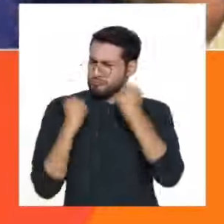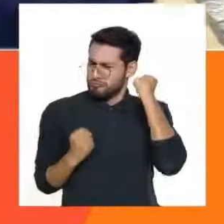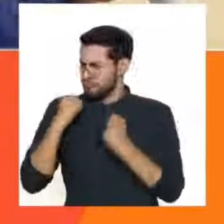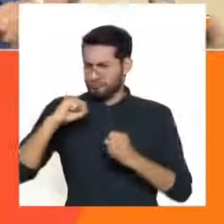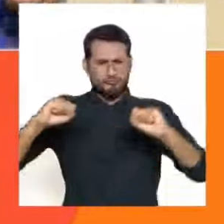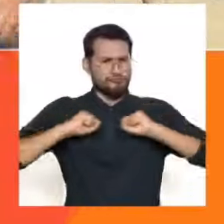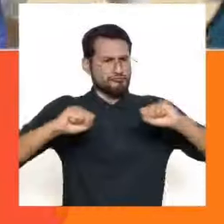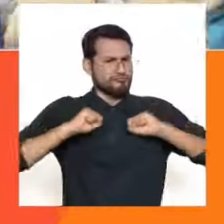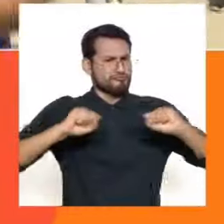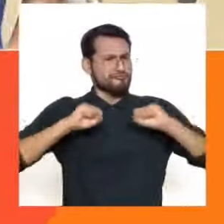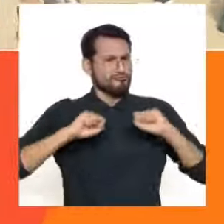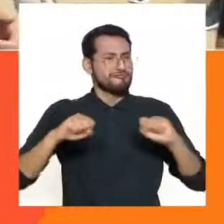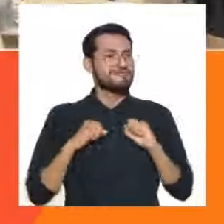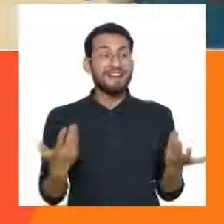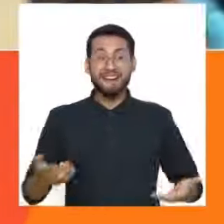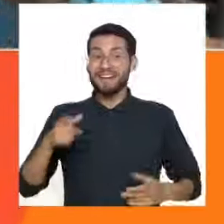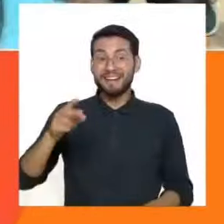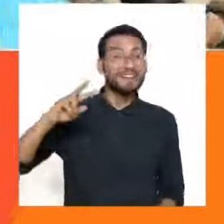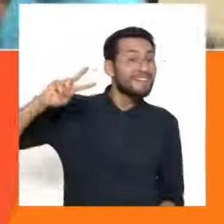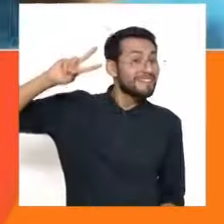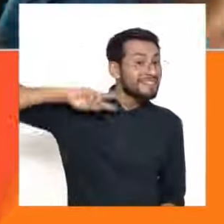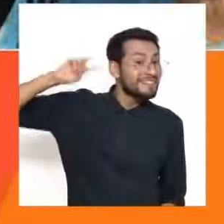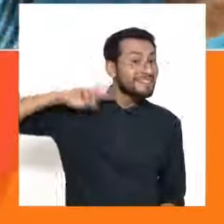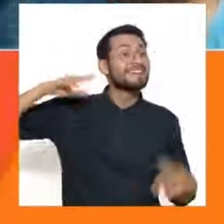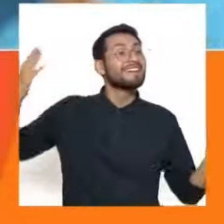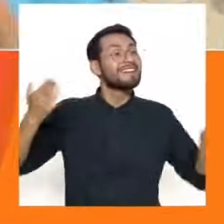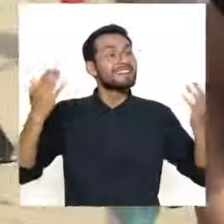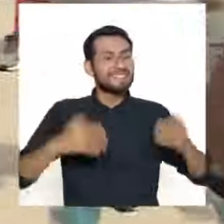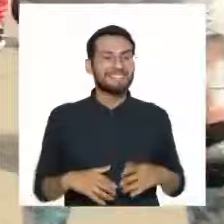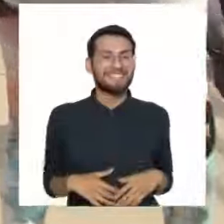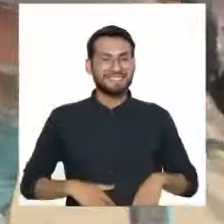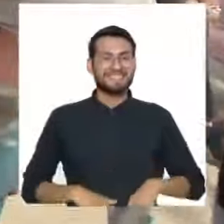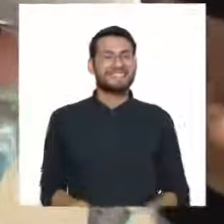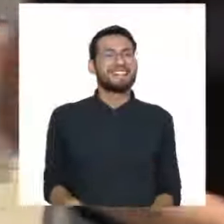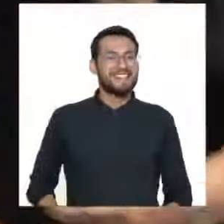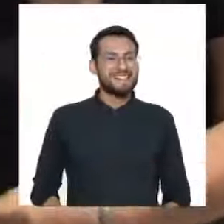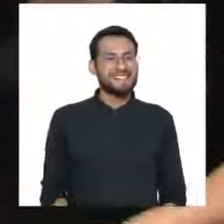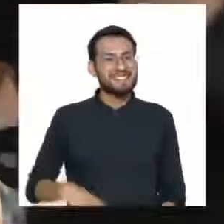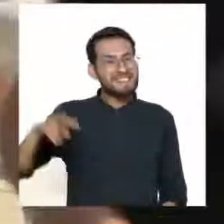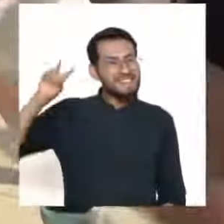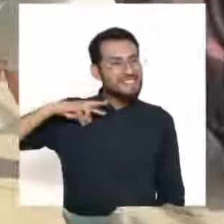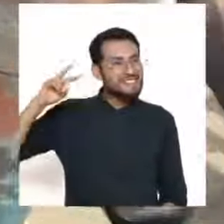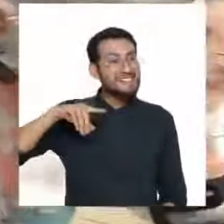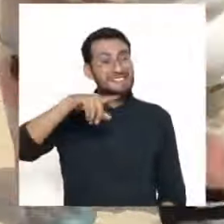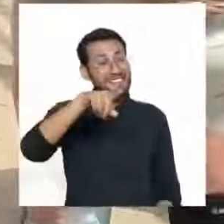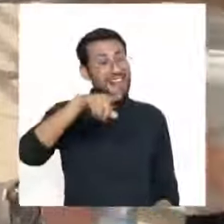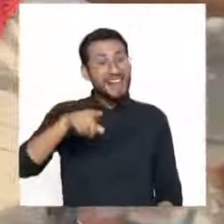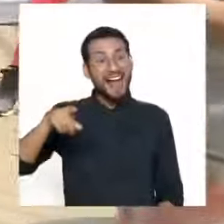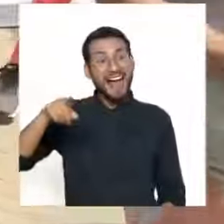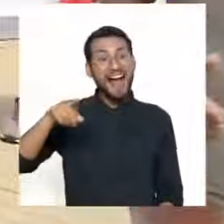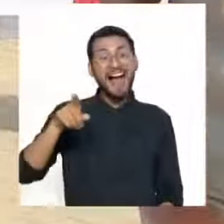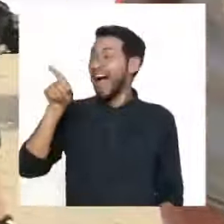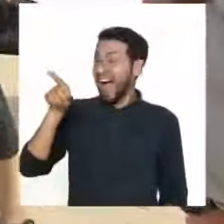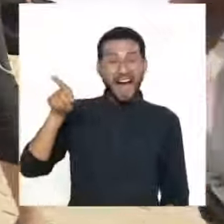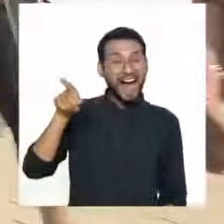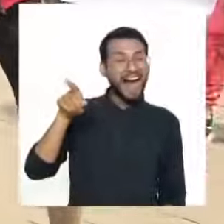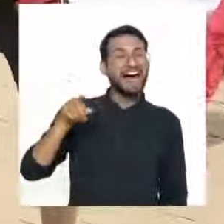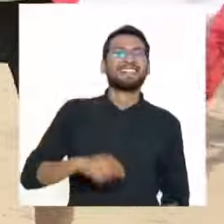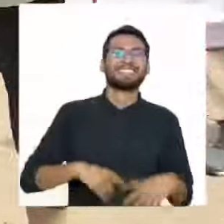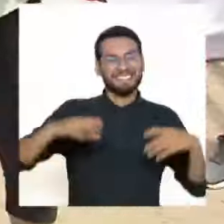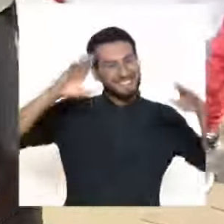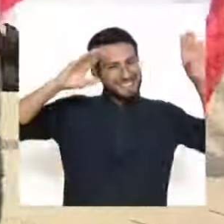superfit ese G es Dónde dónde está se escucha la manita Ahí está Mira